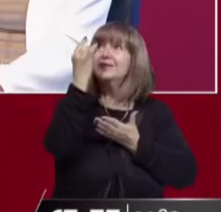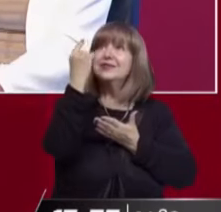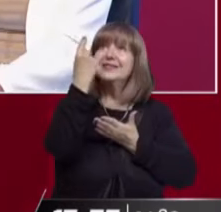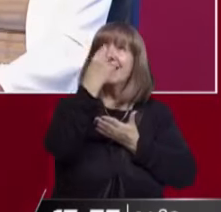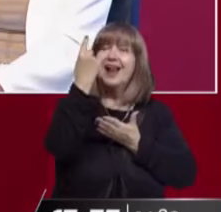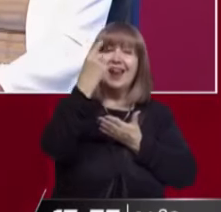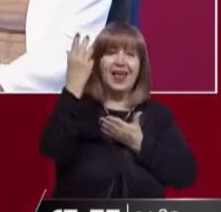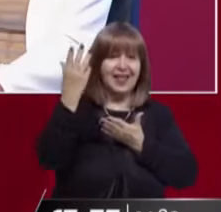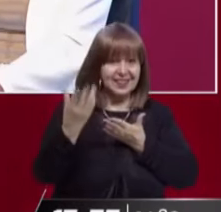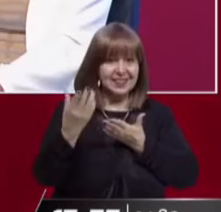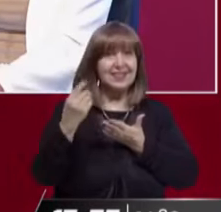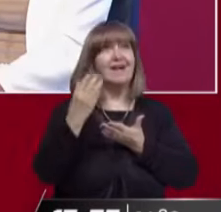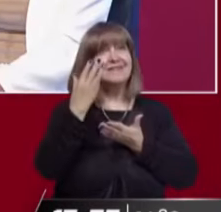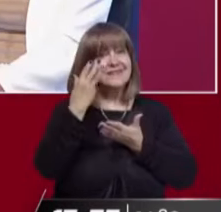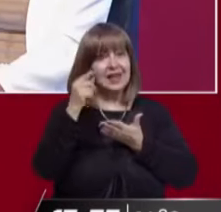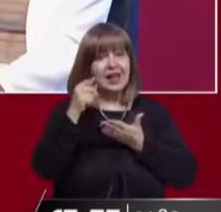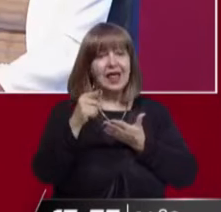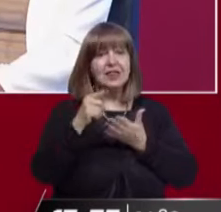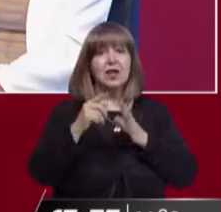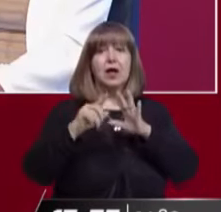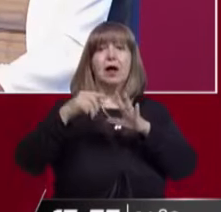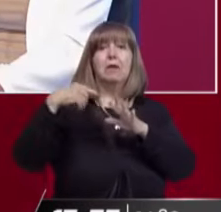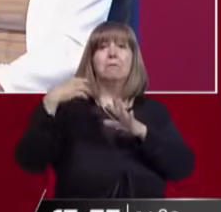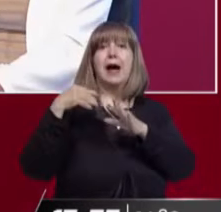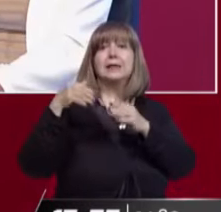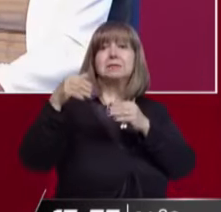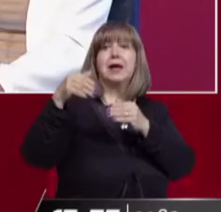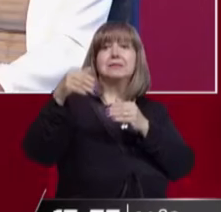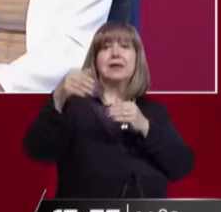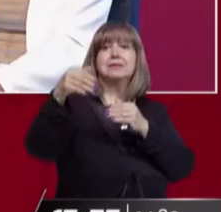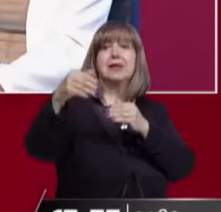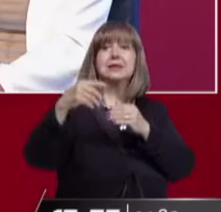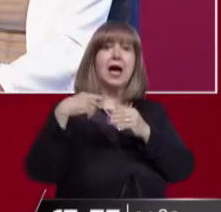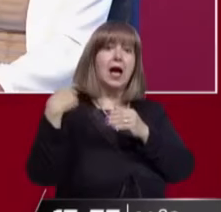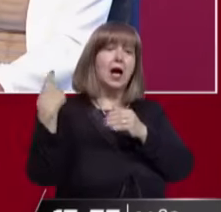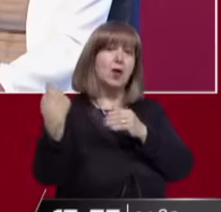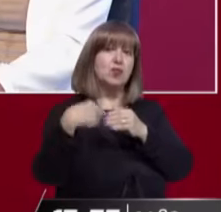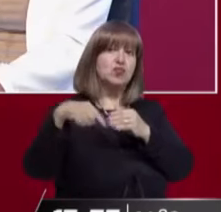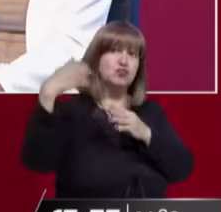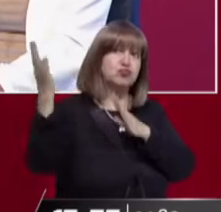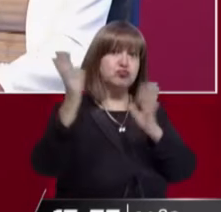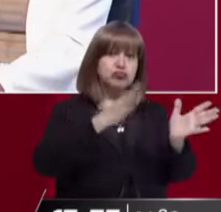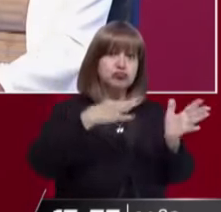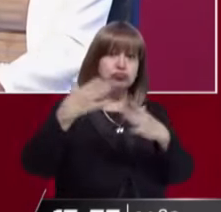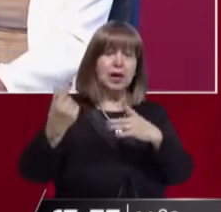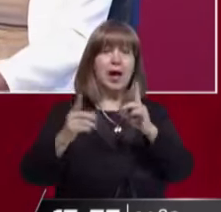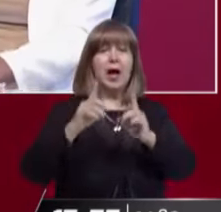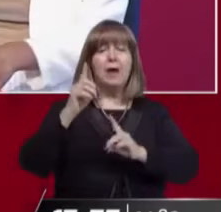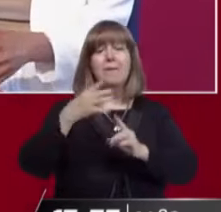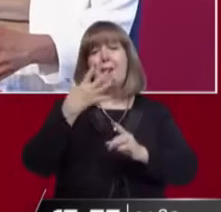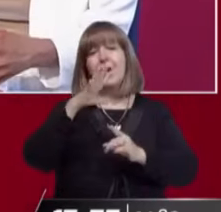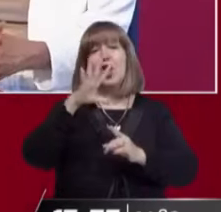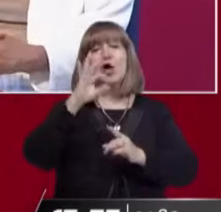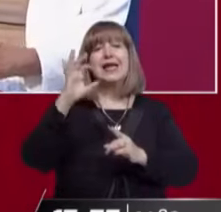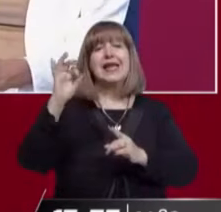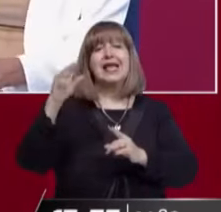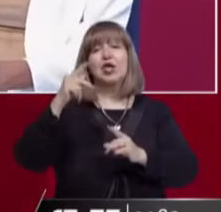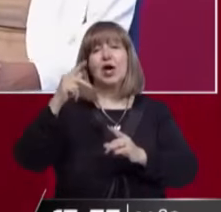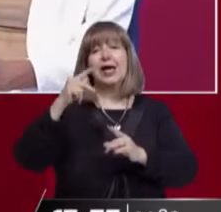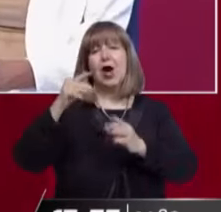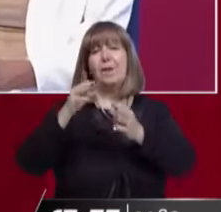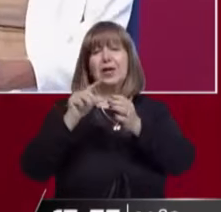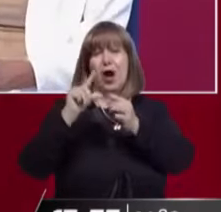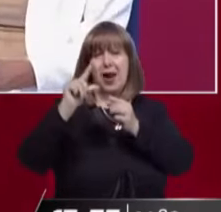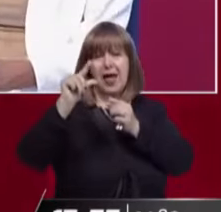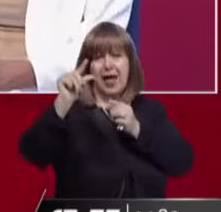de los que viven en la zona del huracán a venirse en auto hasta aquí. Estamos a unos 500 kilómetros más o